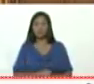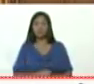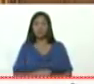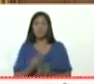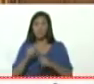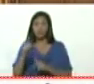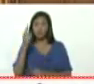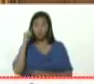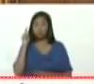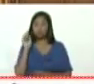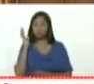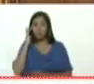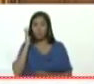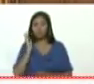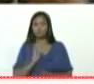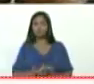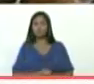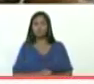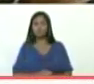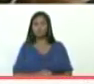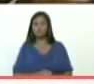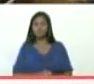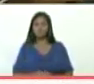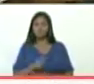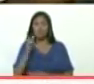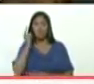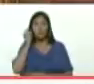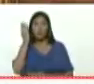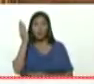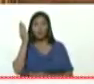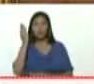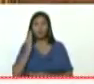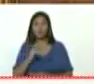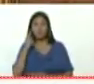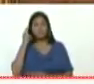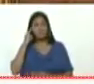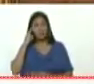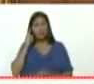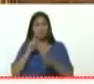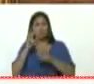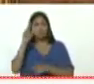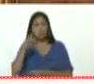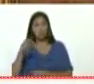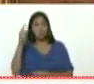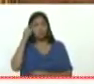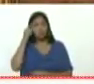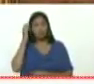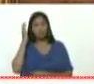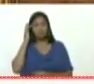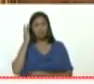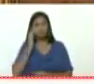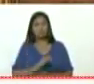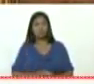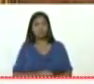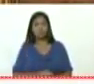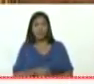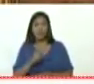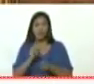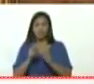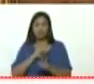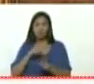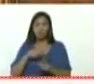tú sí estás, María Alcira. Todos los días, a veces de manera modesta. A veces uno